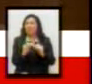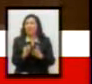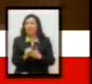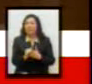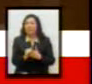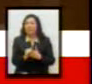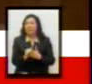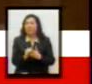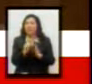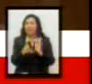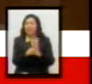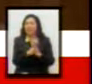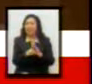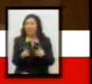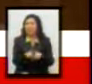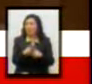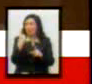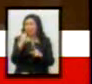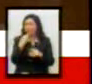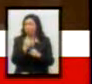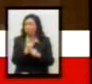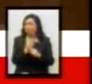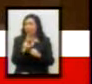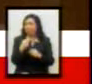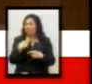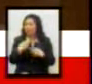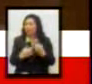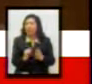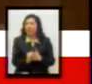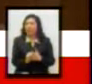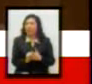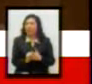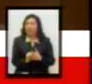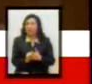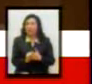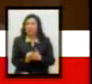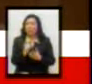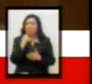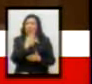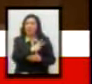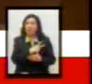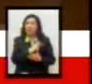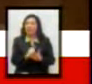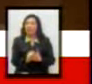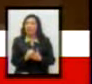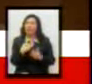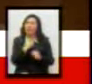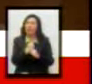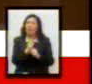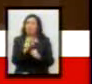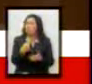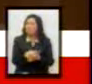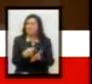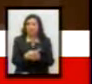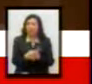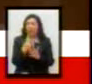Hay una propuesta de ley también para medir el trabajo para valorar el trabajo no